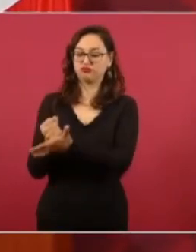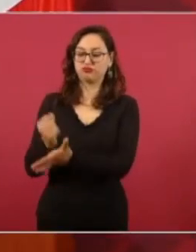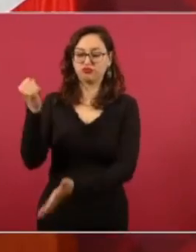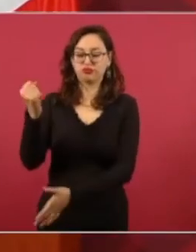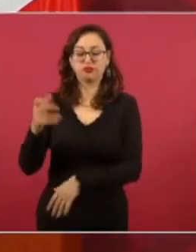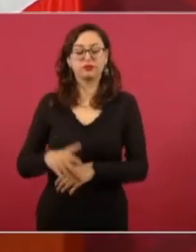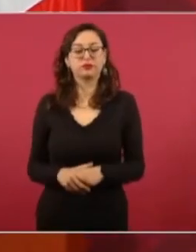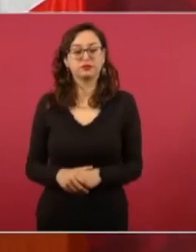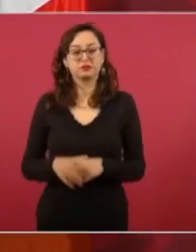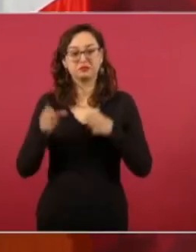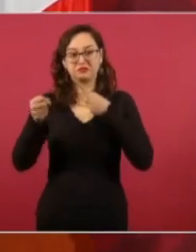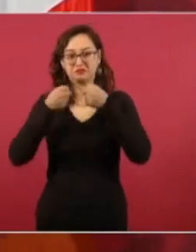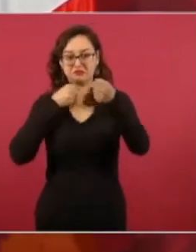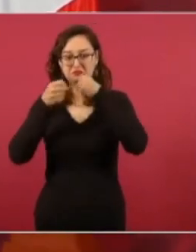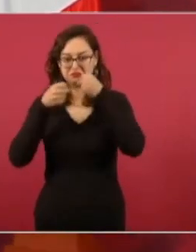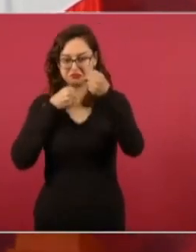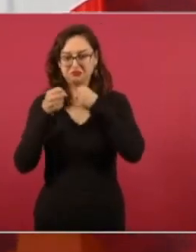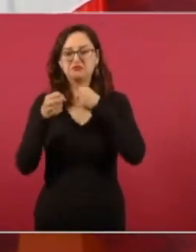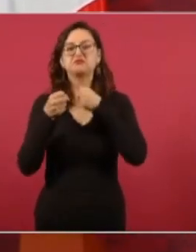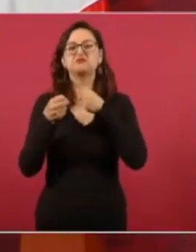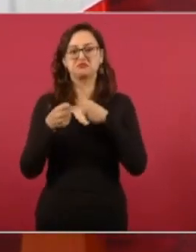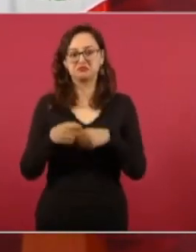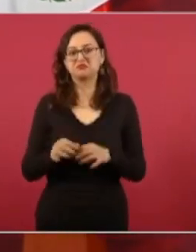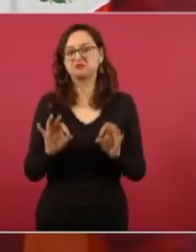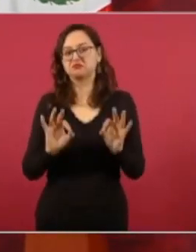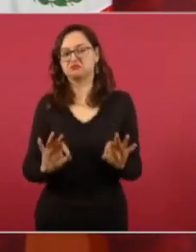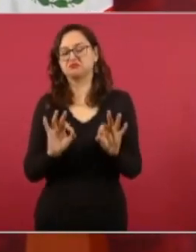1857 y un gran periodista.